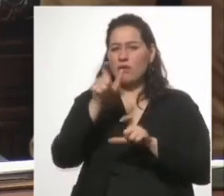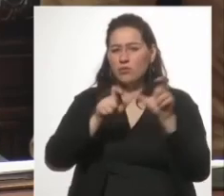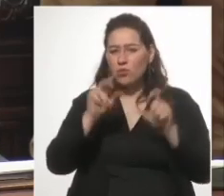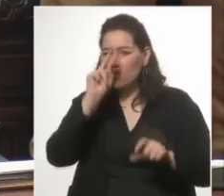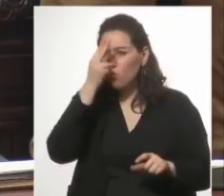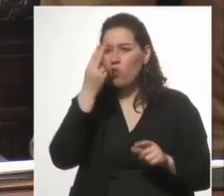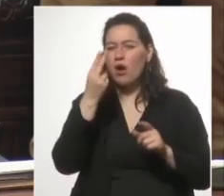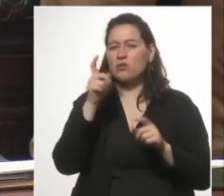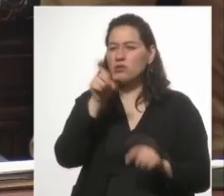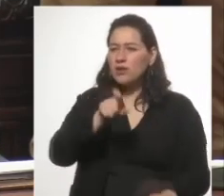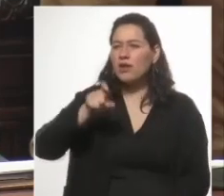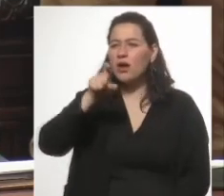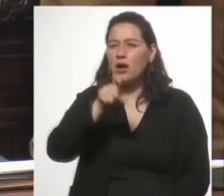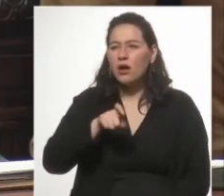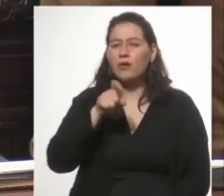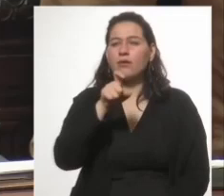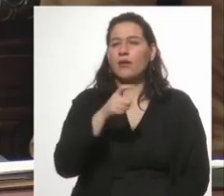uruguayos,